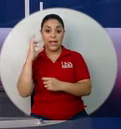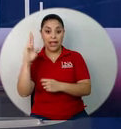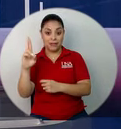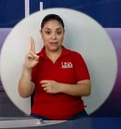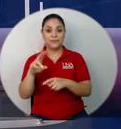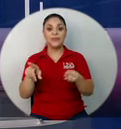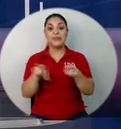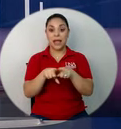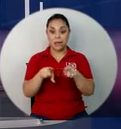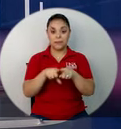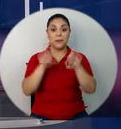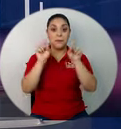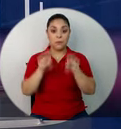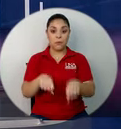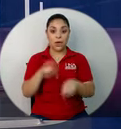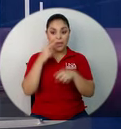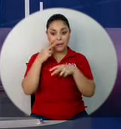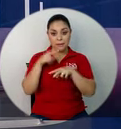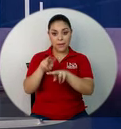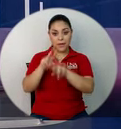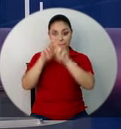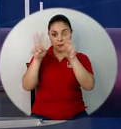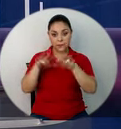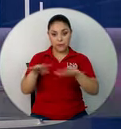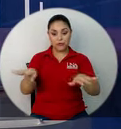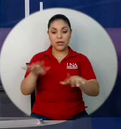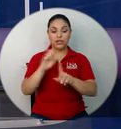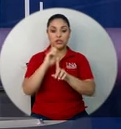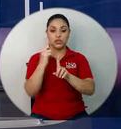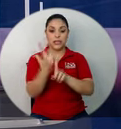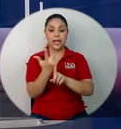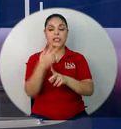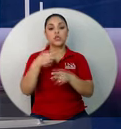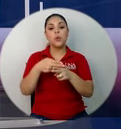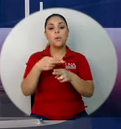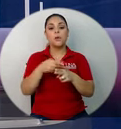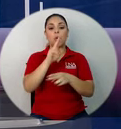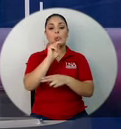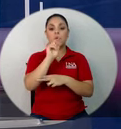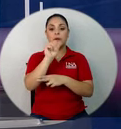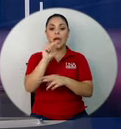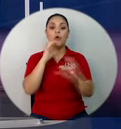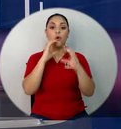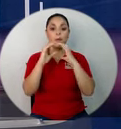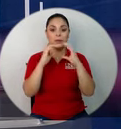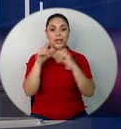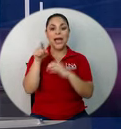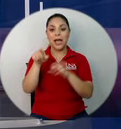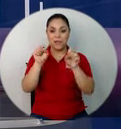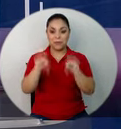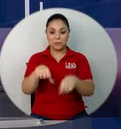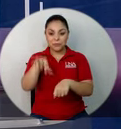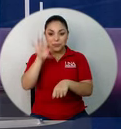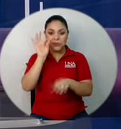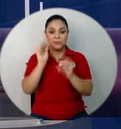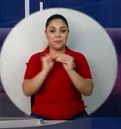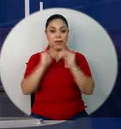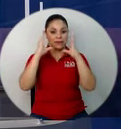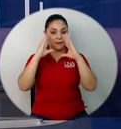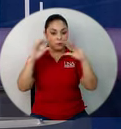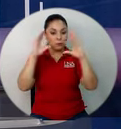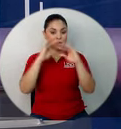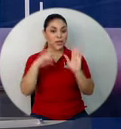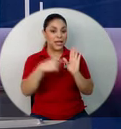www.unacomunica.una.ac.cr. También nos puede seguir en nuestros perfiles en redes sociales bajo el nombre de Una Comunica, donde usted puede encontrar más